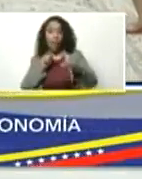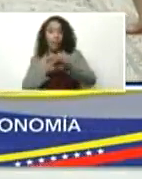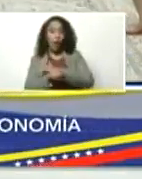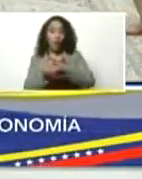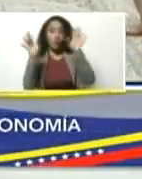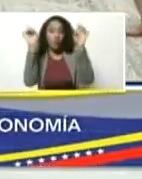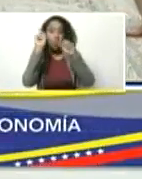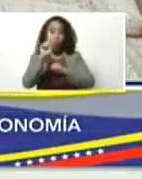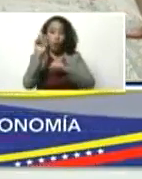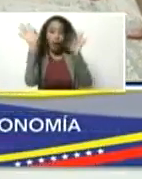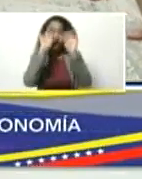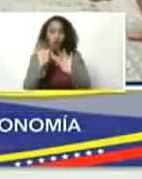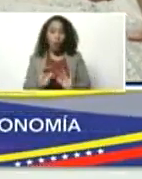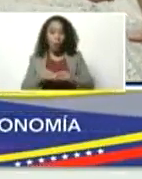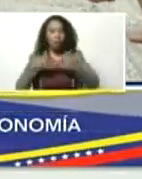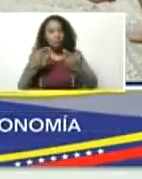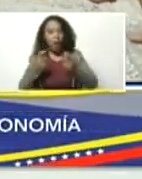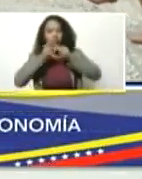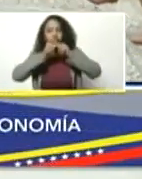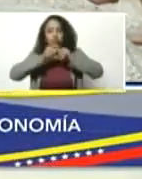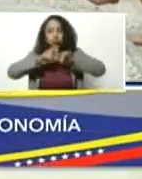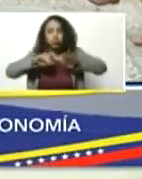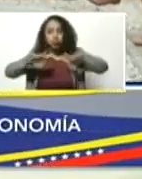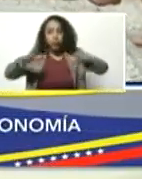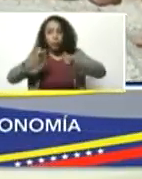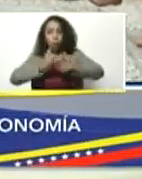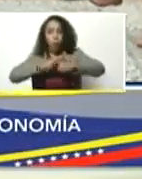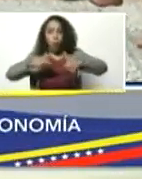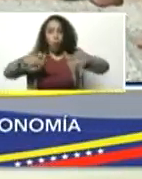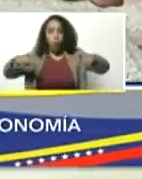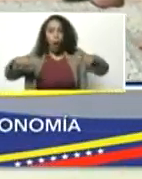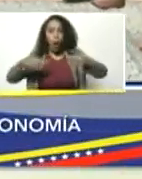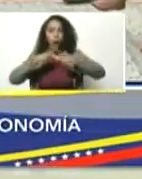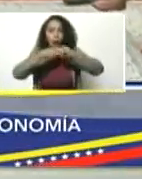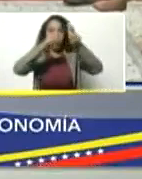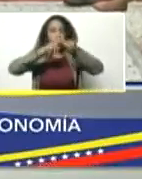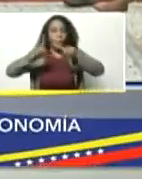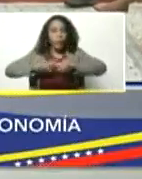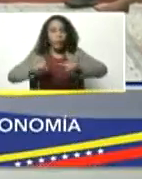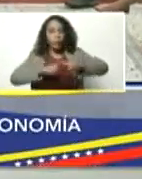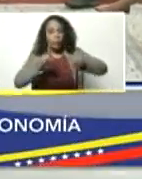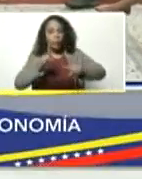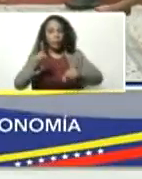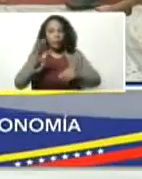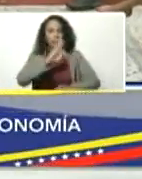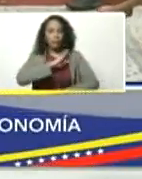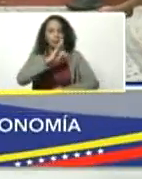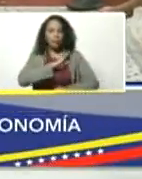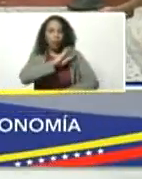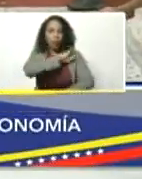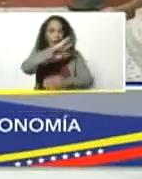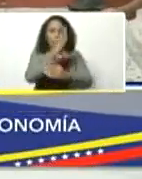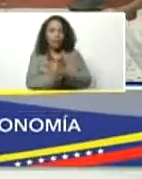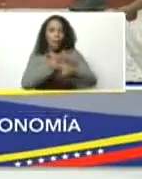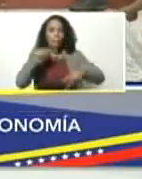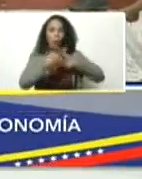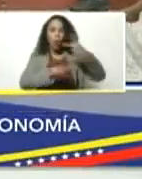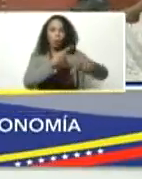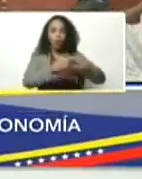una fase de expansión, crecimiento y diversificación de sus propias fuerzas